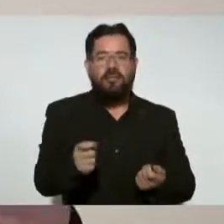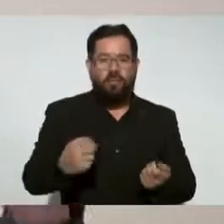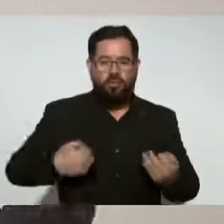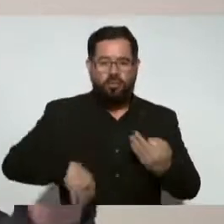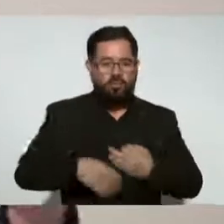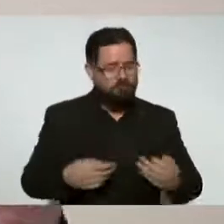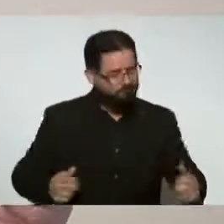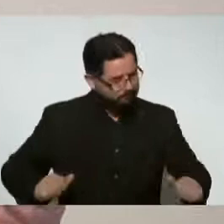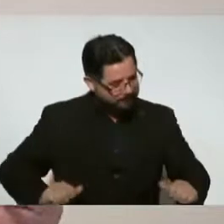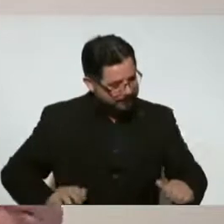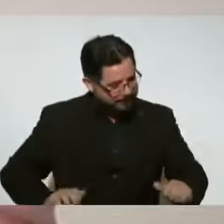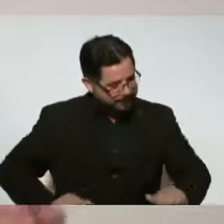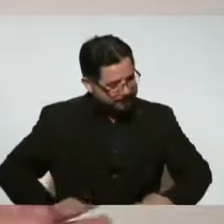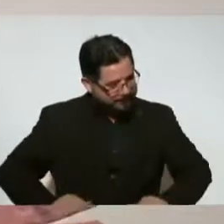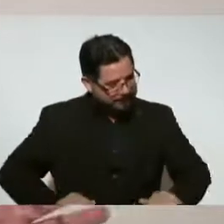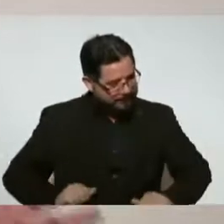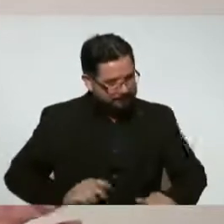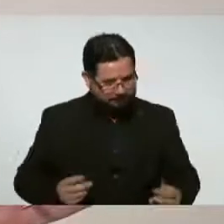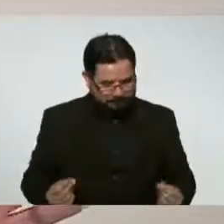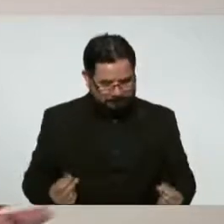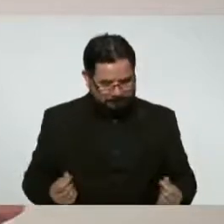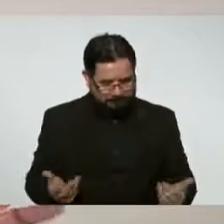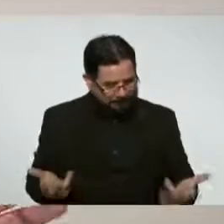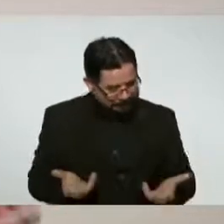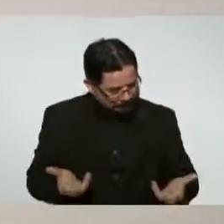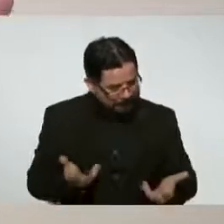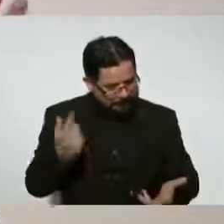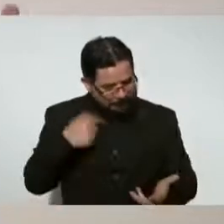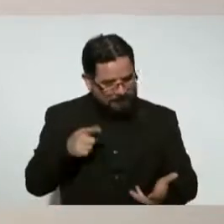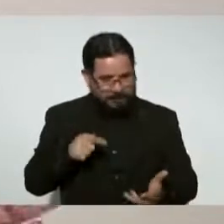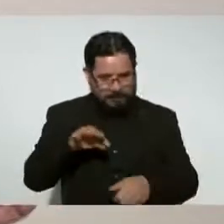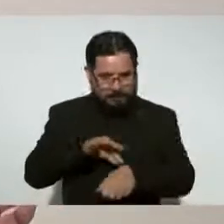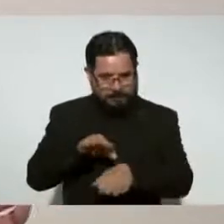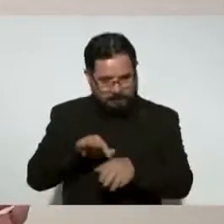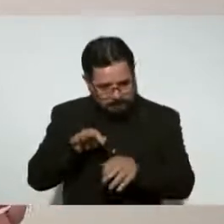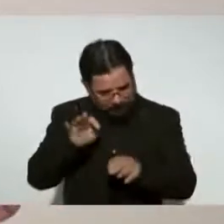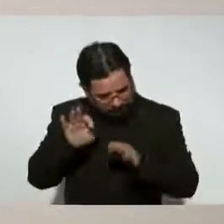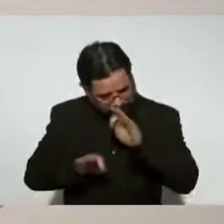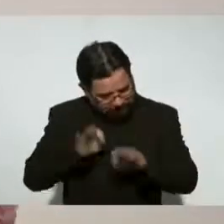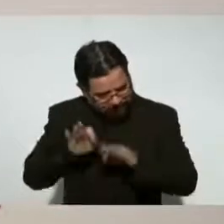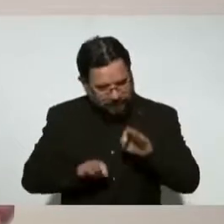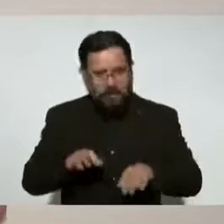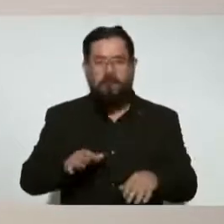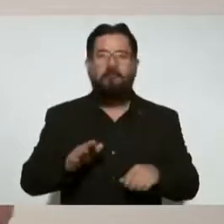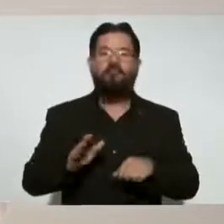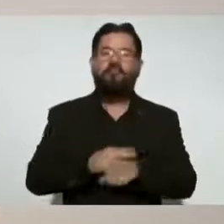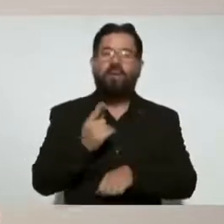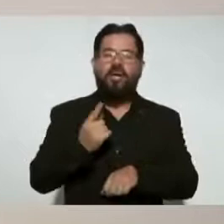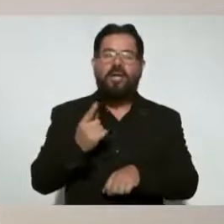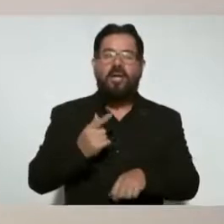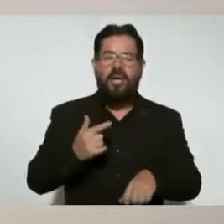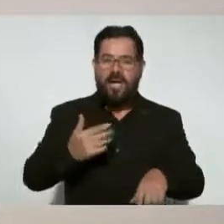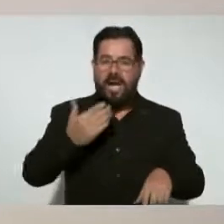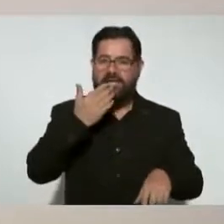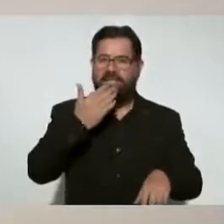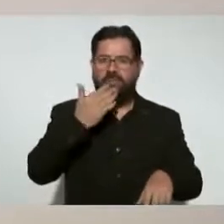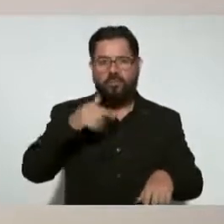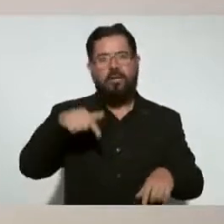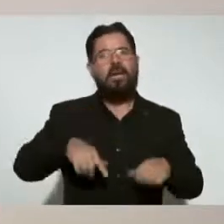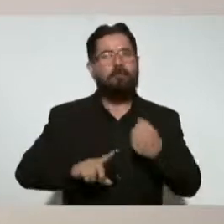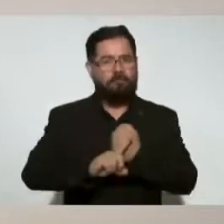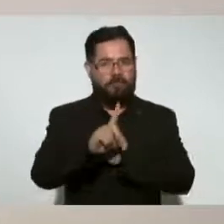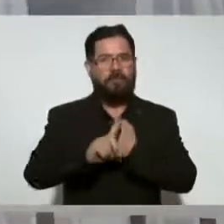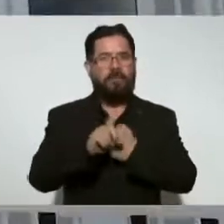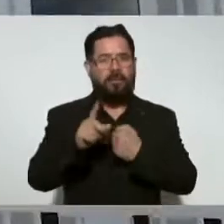de acción directa a la atención médica a ámbitos que en Sonora se resaltan y en